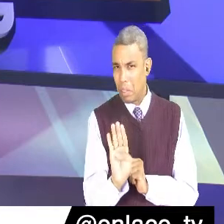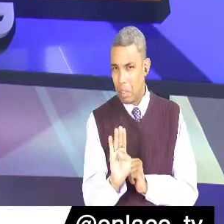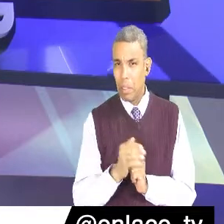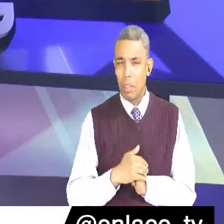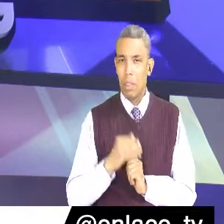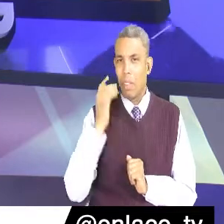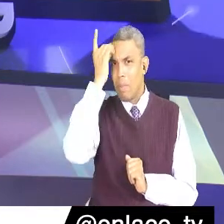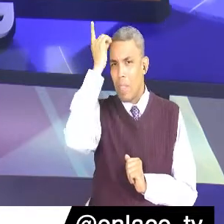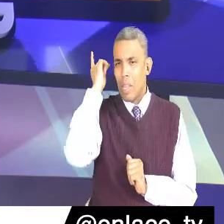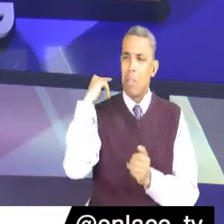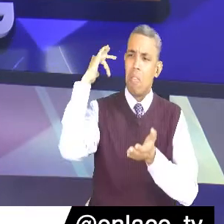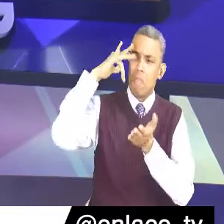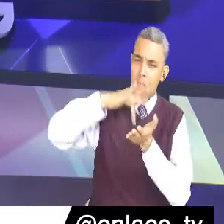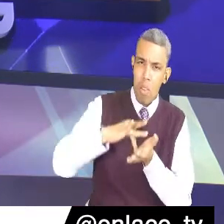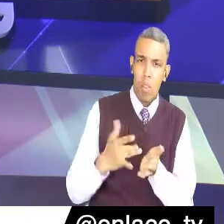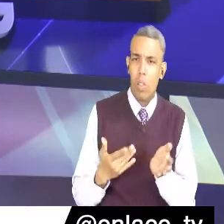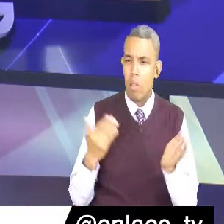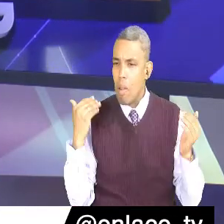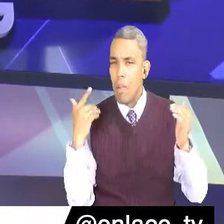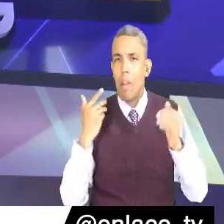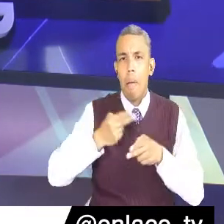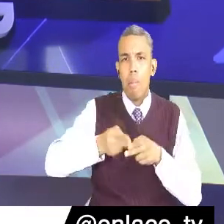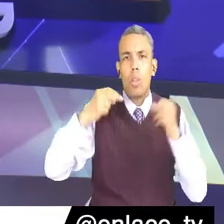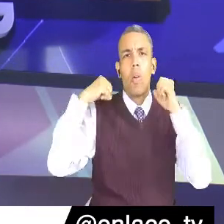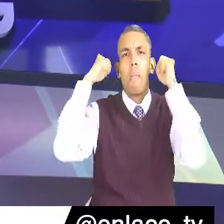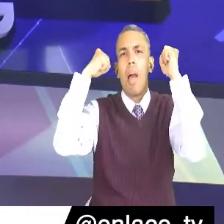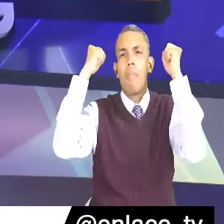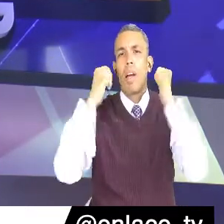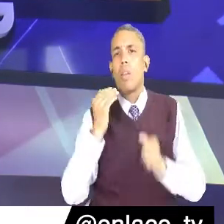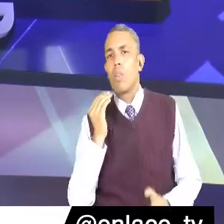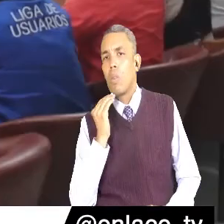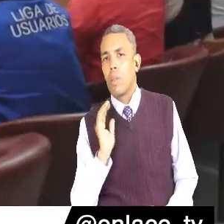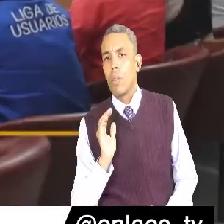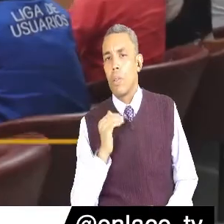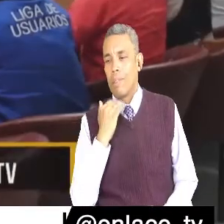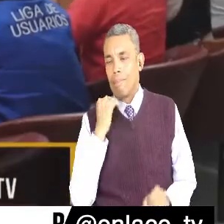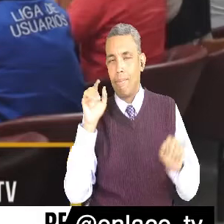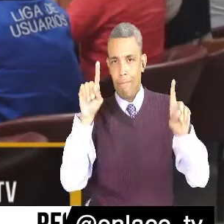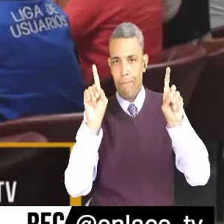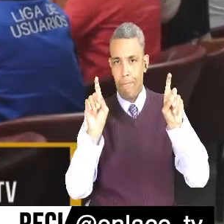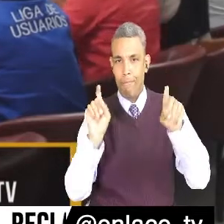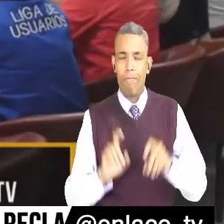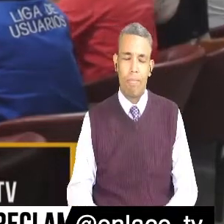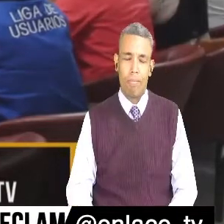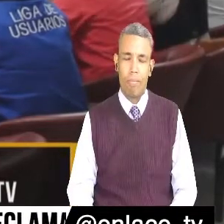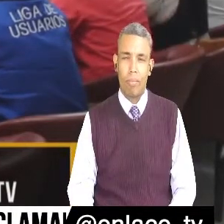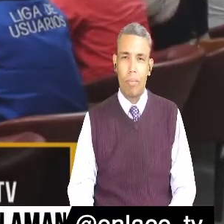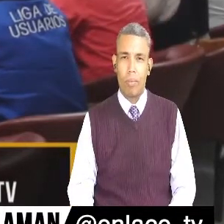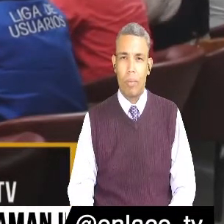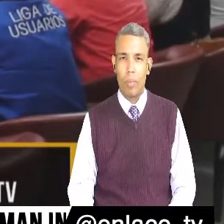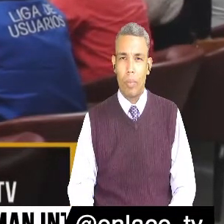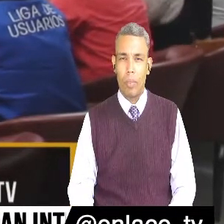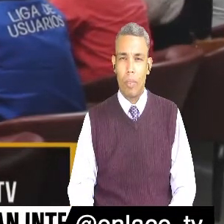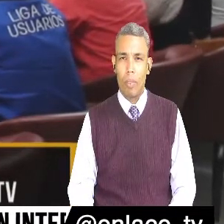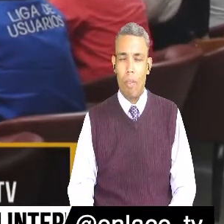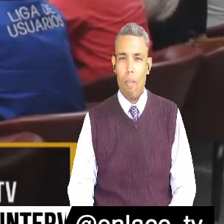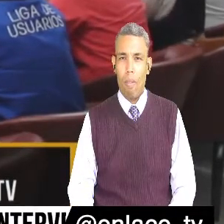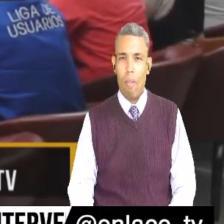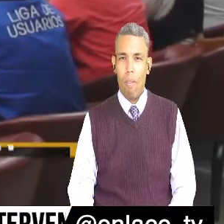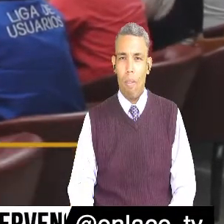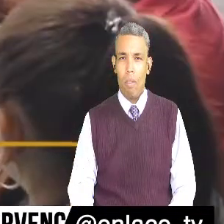sindicales y políticos. La fecha del paro cívico aún no se concreta. El Foro Social también habló del tema con la primera autoridad